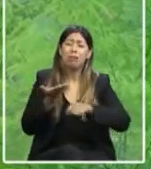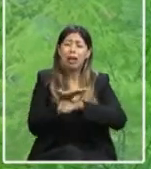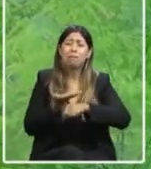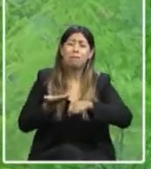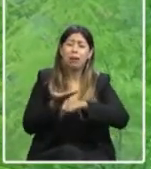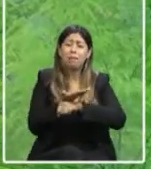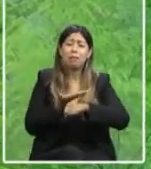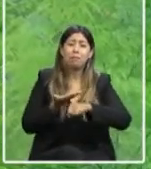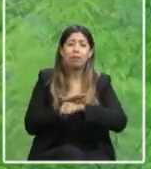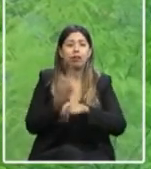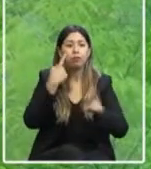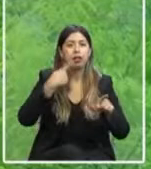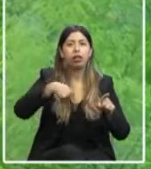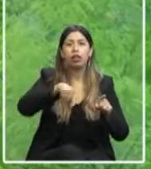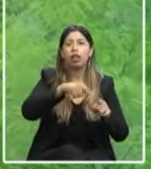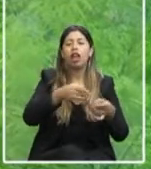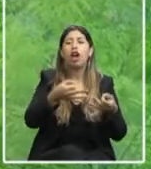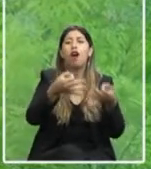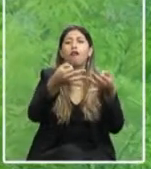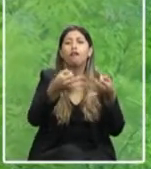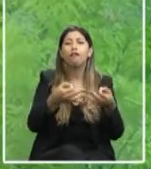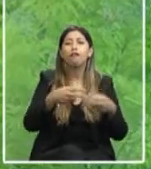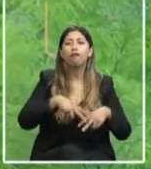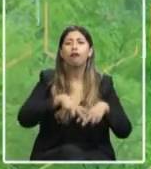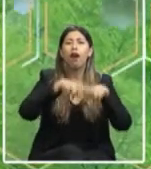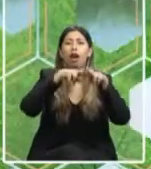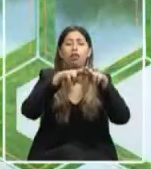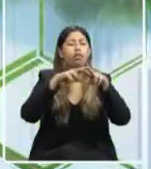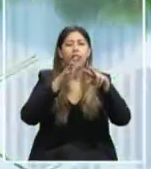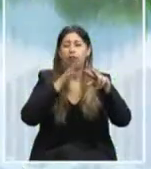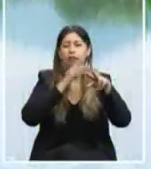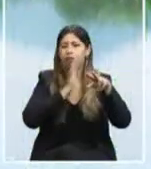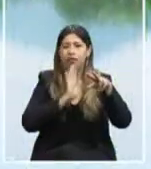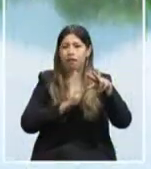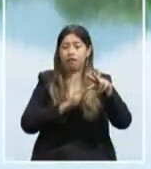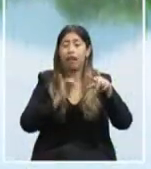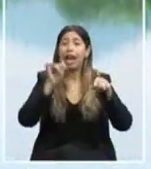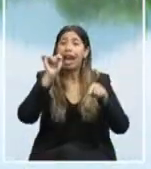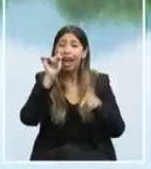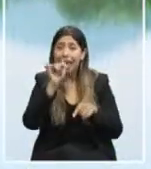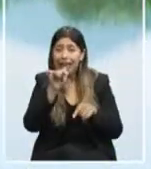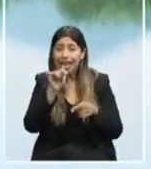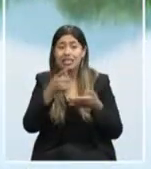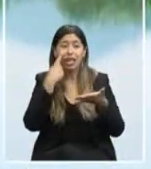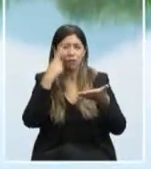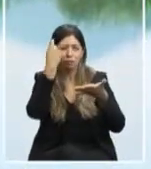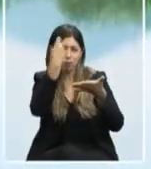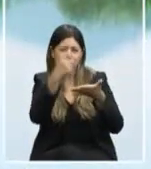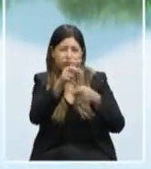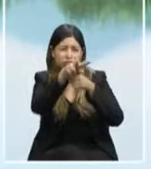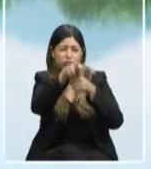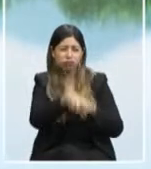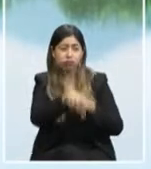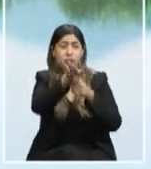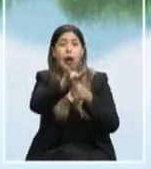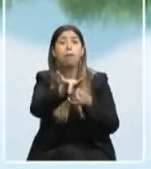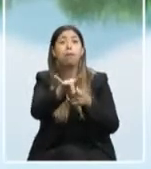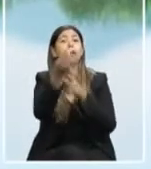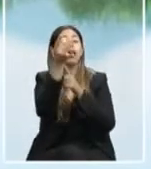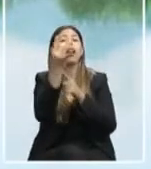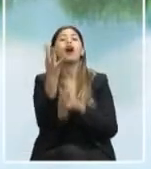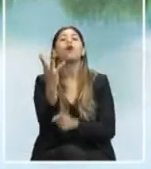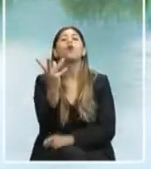subvencionada o con pocos fondos. Importantemente, la capacidad de testeo es la que determina cuántos casos un